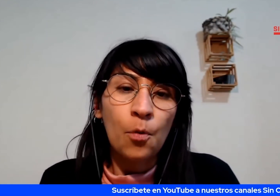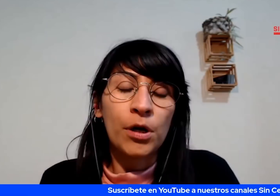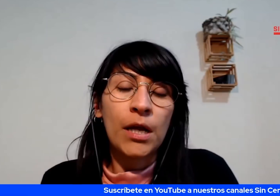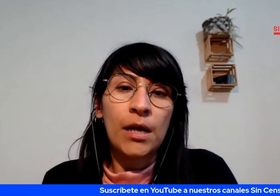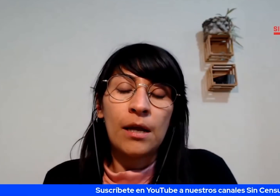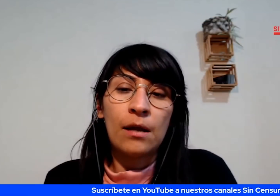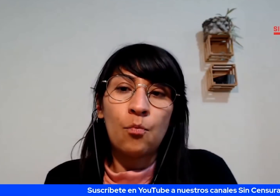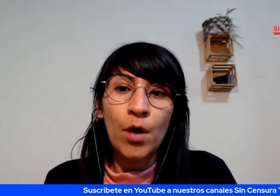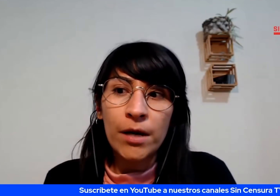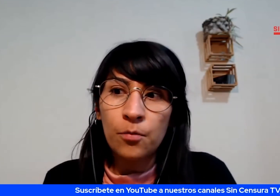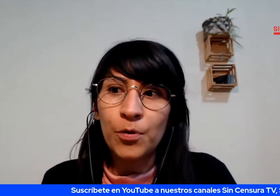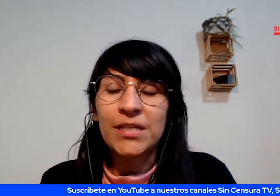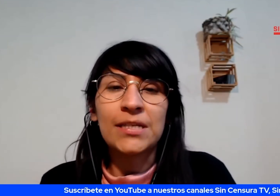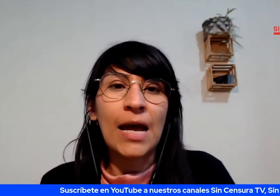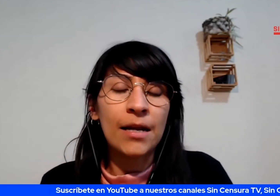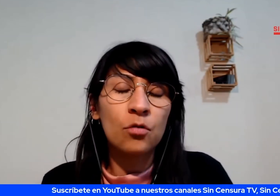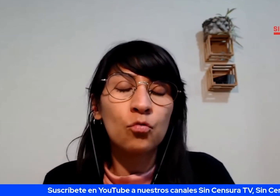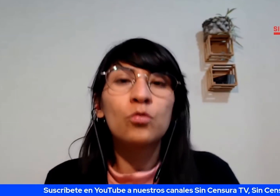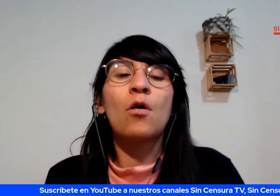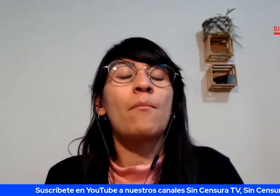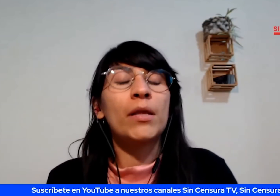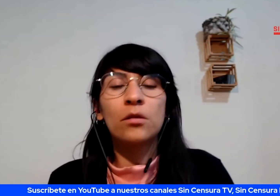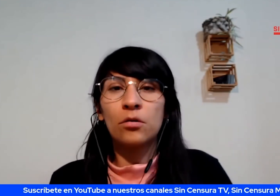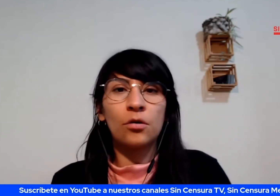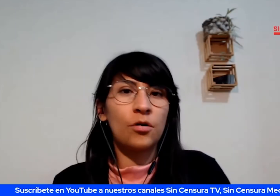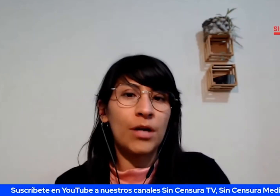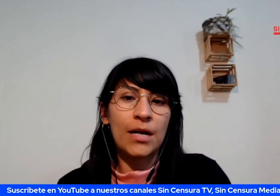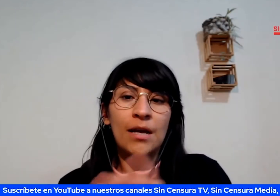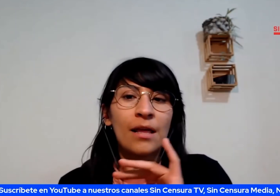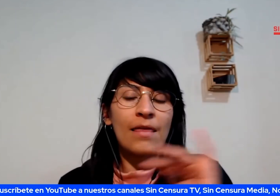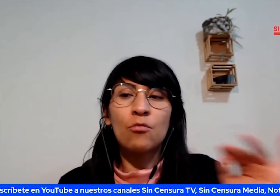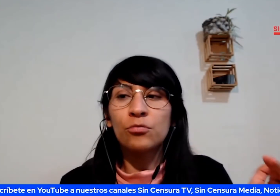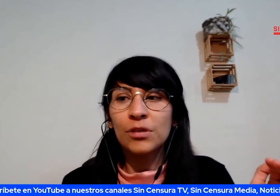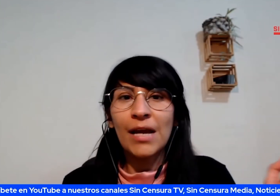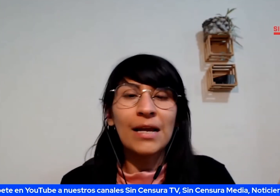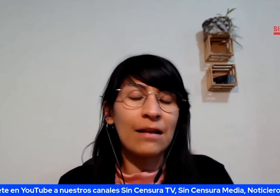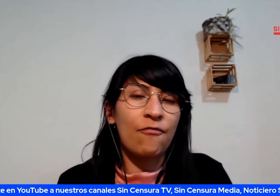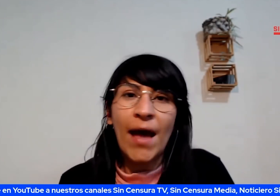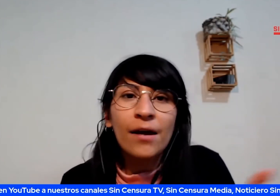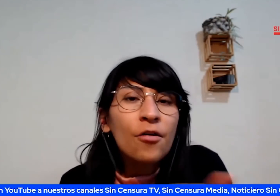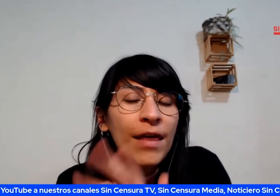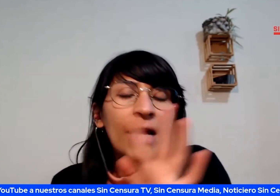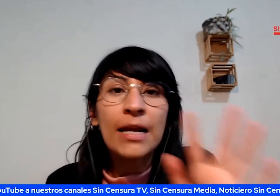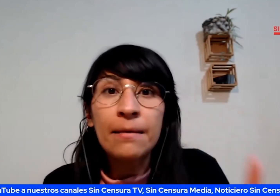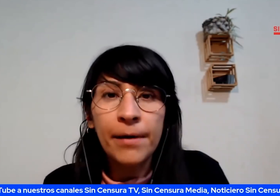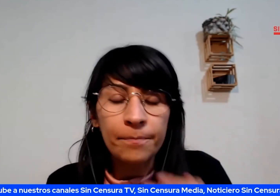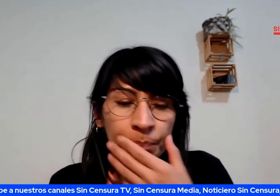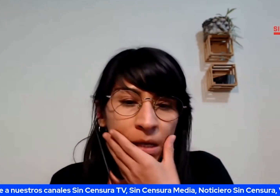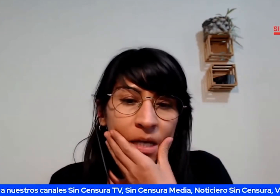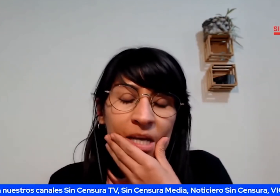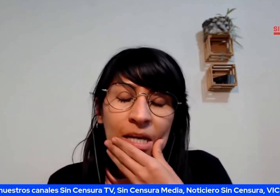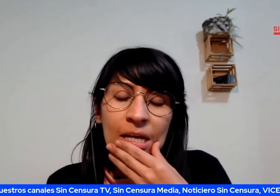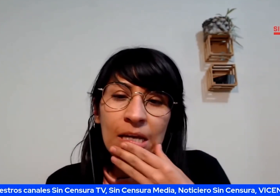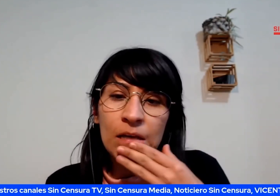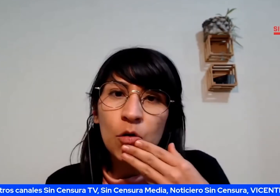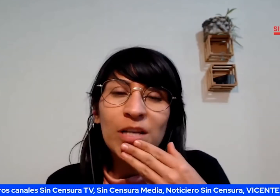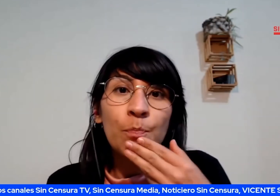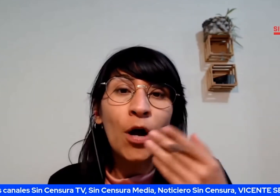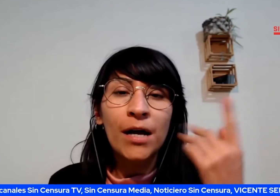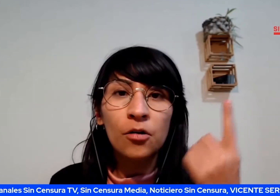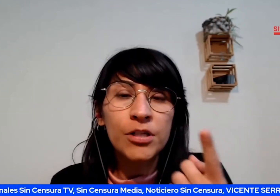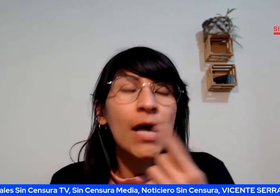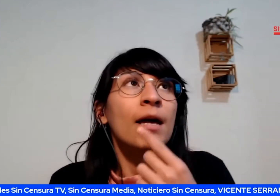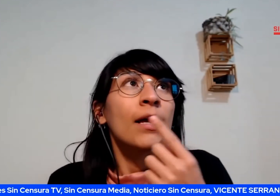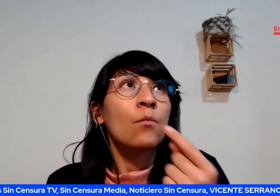PRI, porque, bueno, pues están en un momento, yo creo que de un franco declive y no